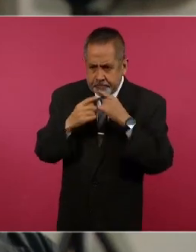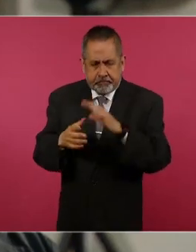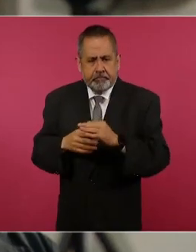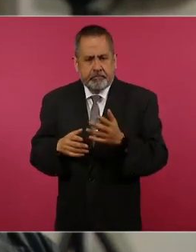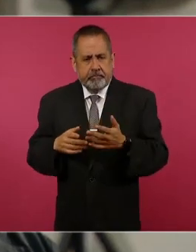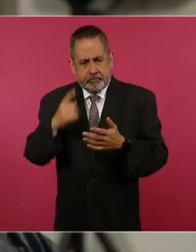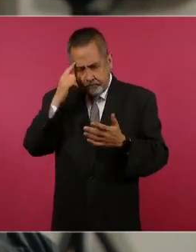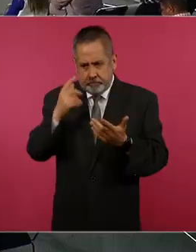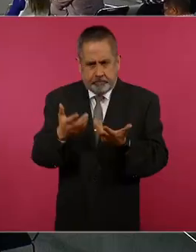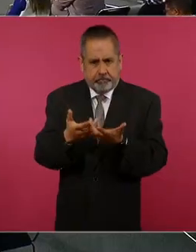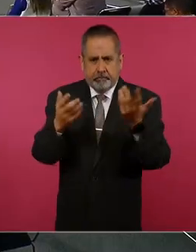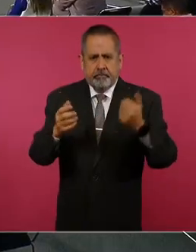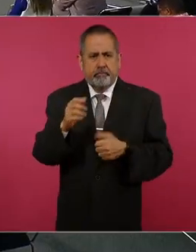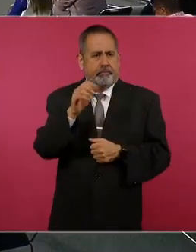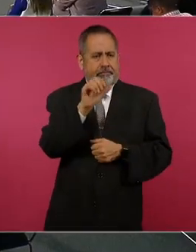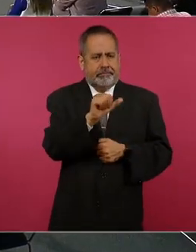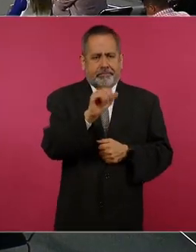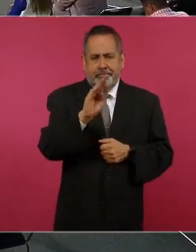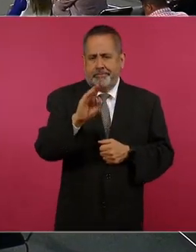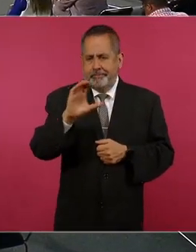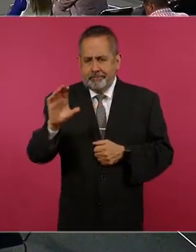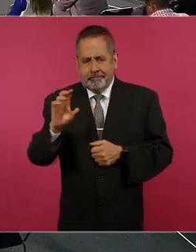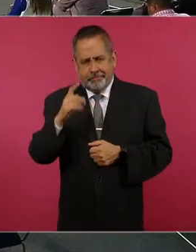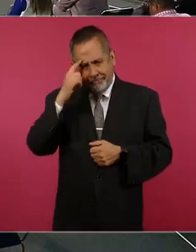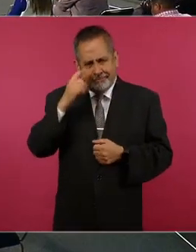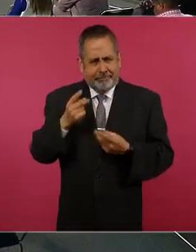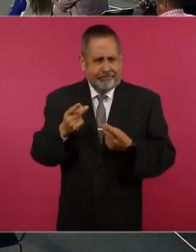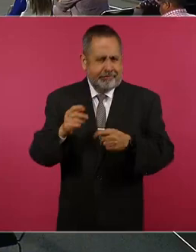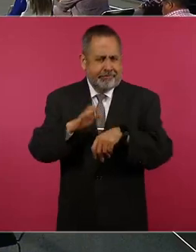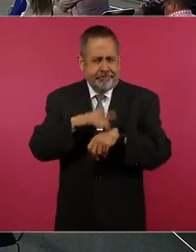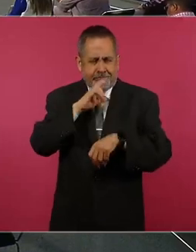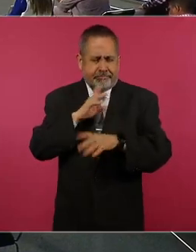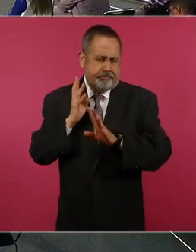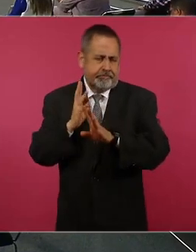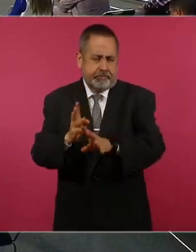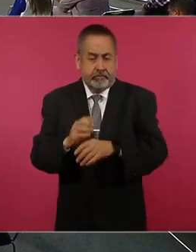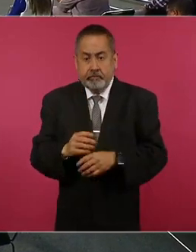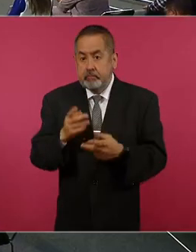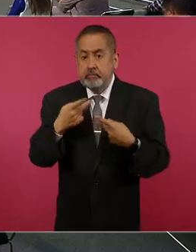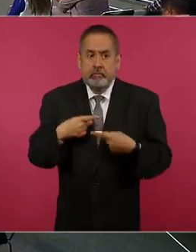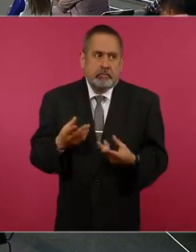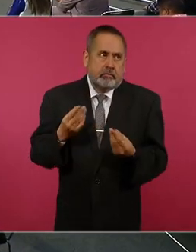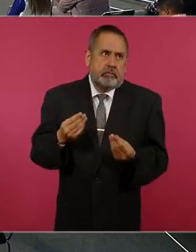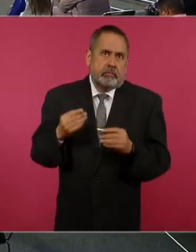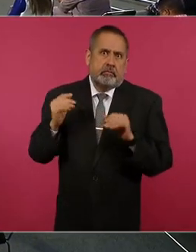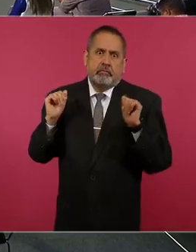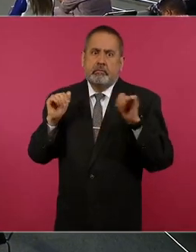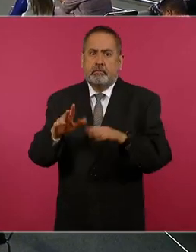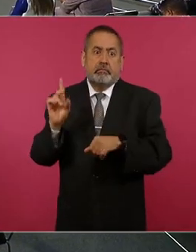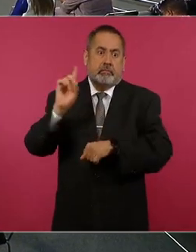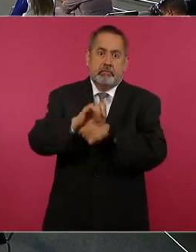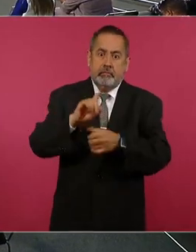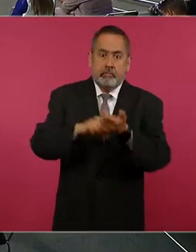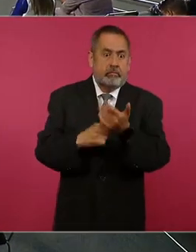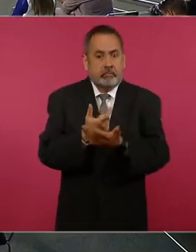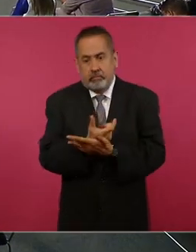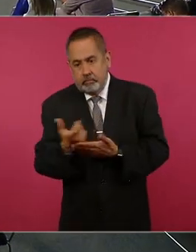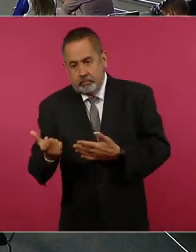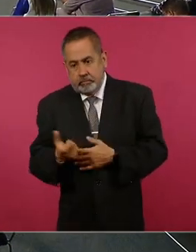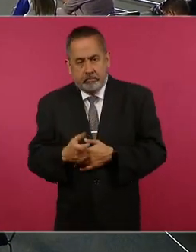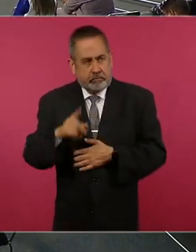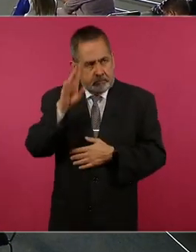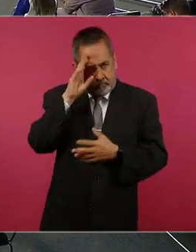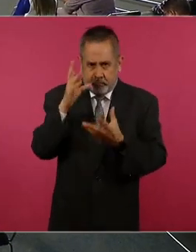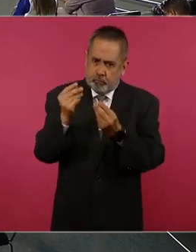beneficiarios de manera alfabética con el fin de agilizar el proceso, la afluencia de personas en los días de pago sigue siendo